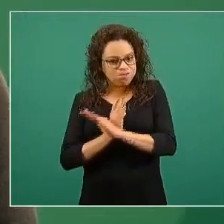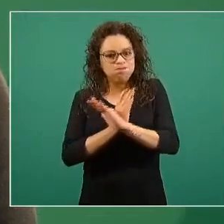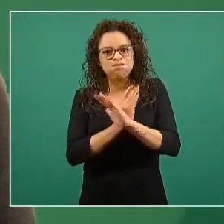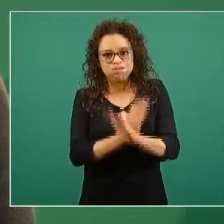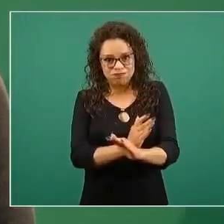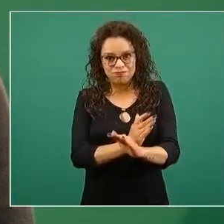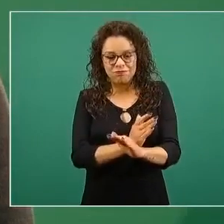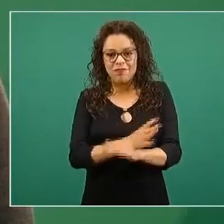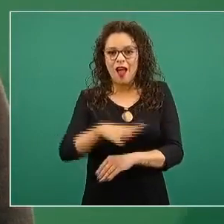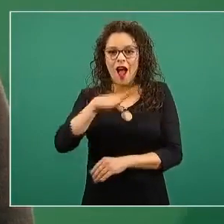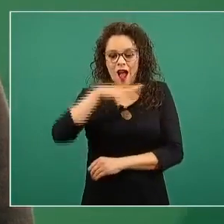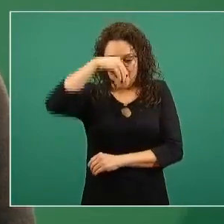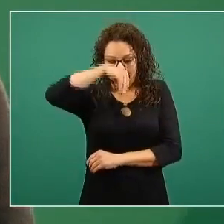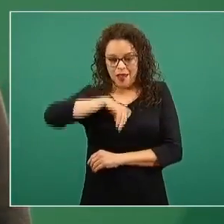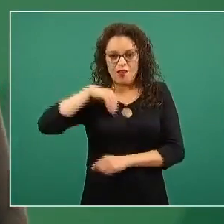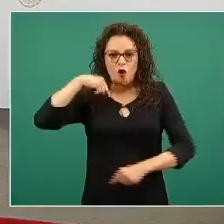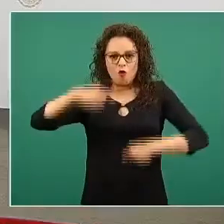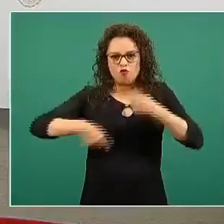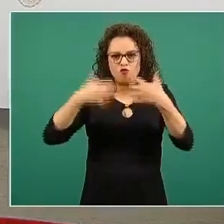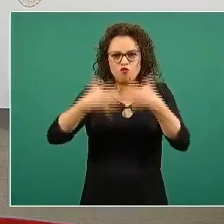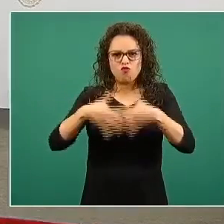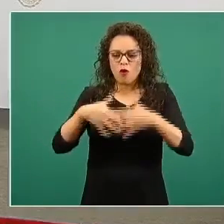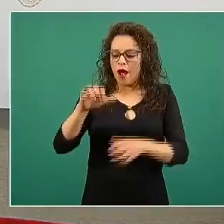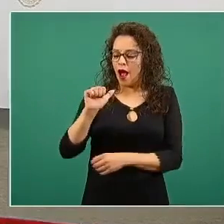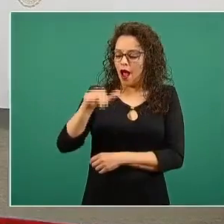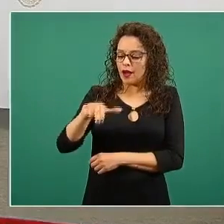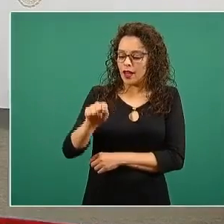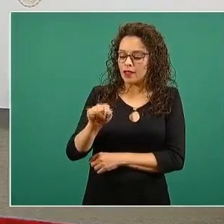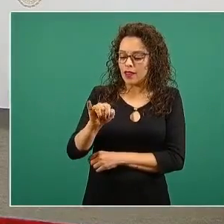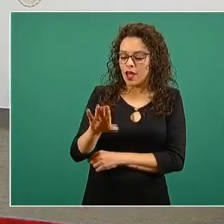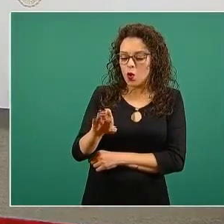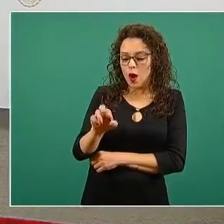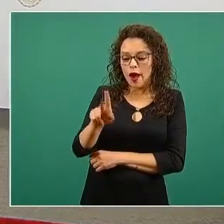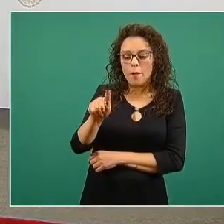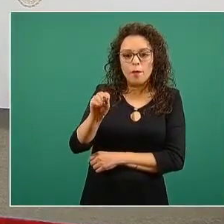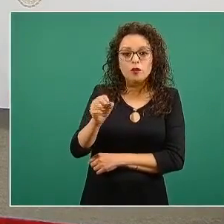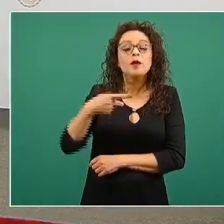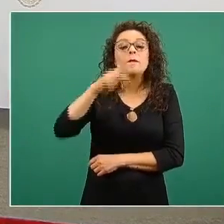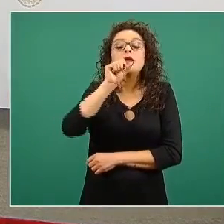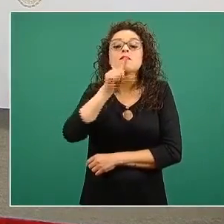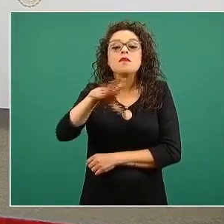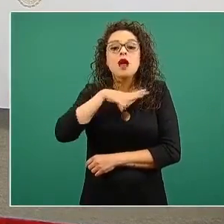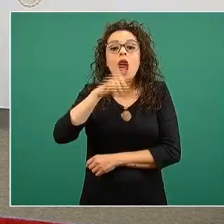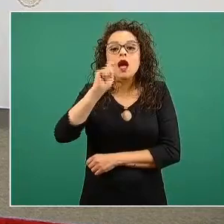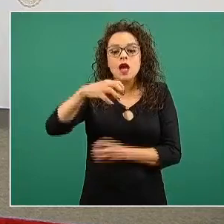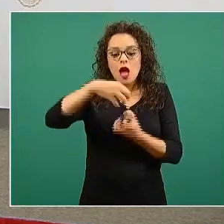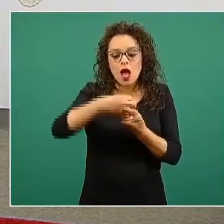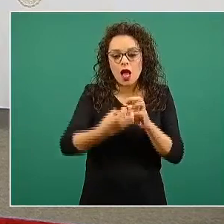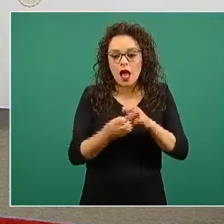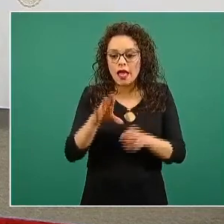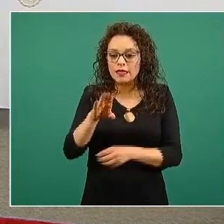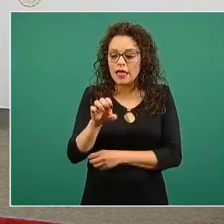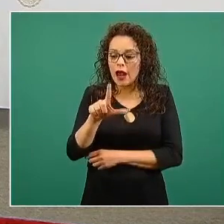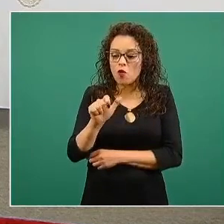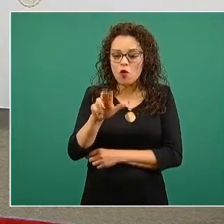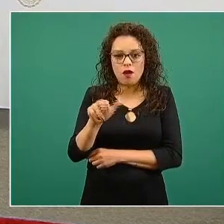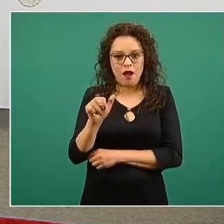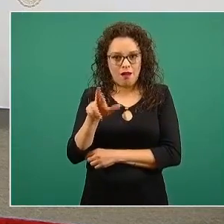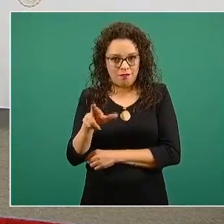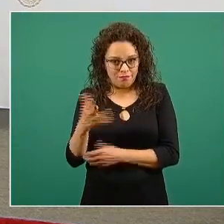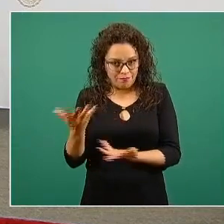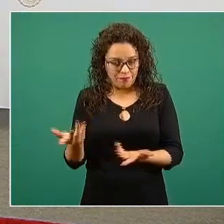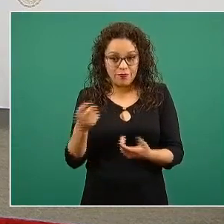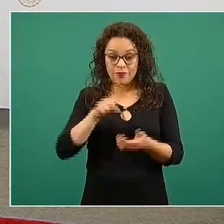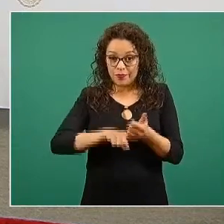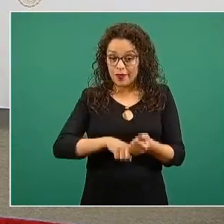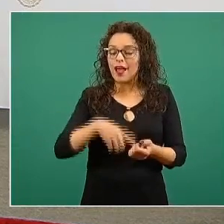genera por un lado anticuerpos, pero también hay células especializadas que median esta inmunidad y que inclusive sabemos que